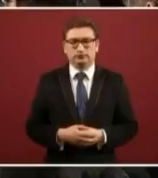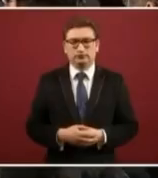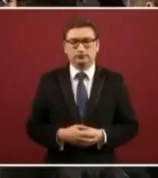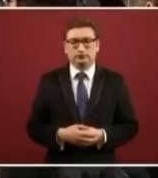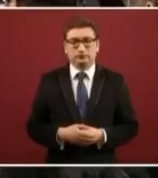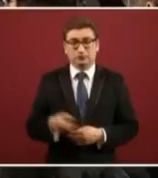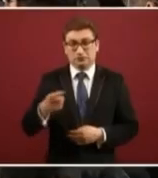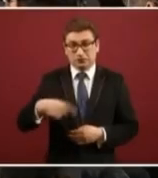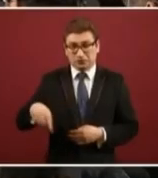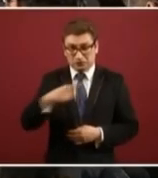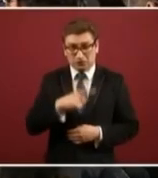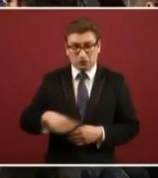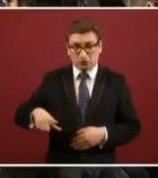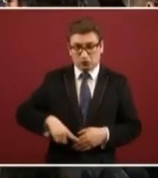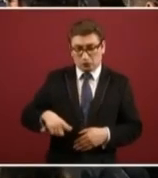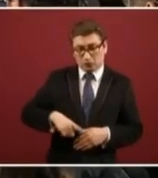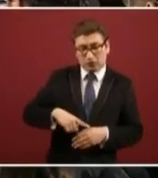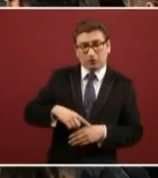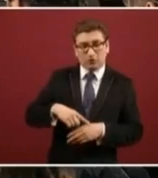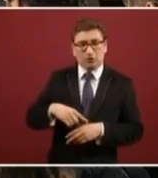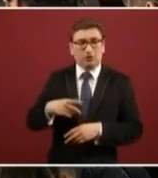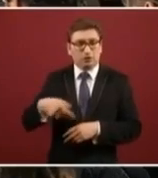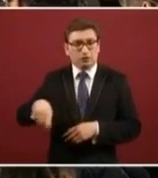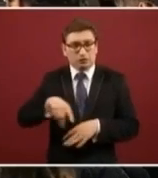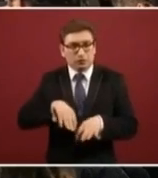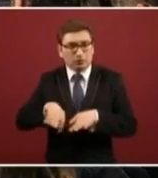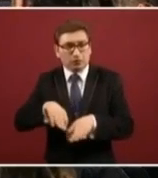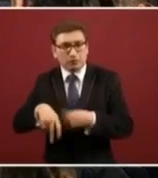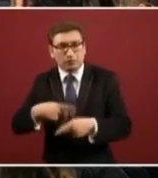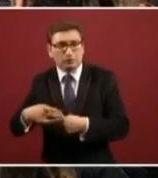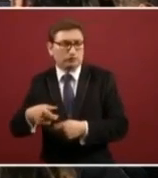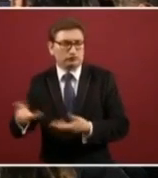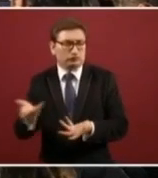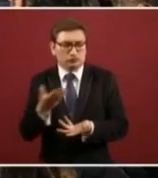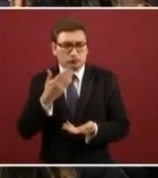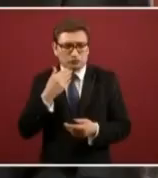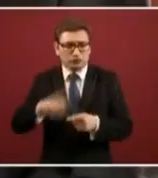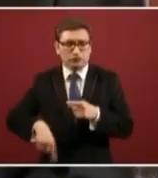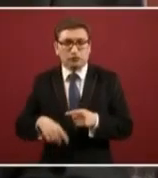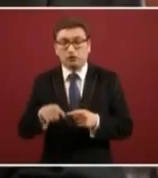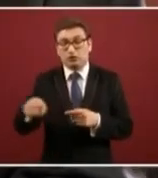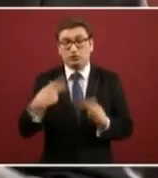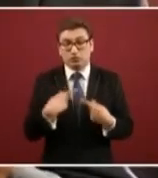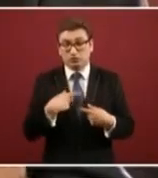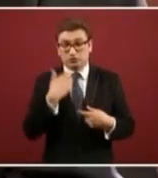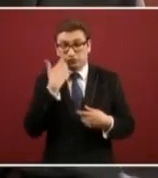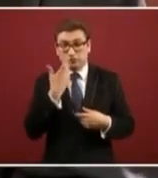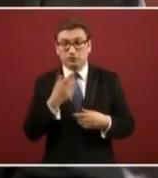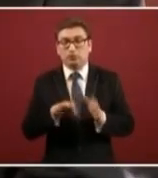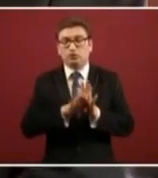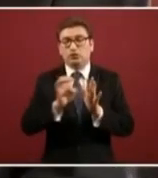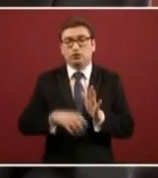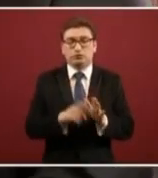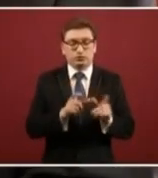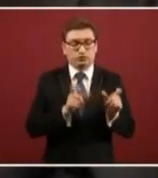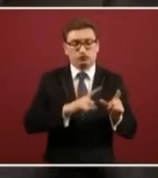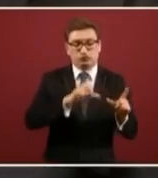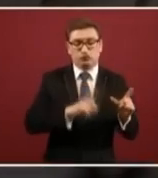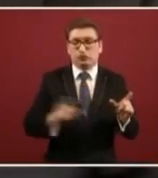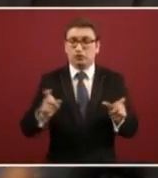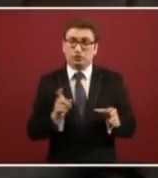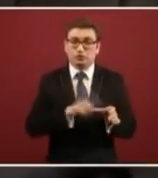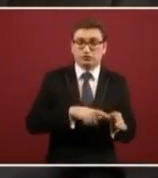no se quitan prestaciones, porque es voluntario el ingresar o no ingresar a la Guardia Nacional, porque